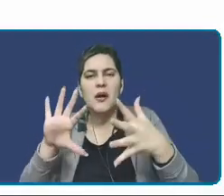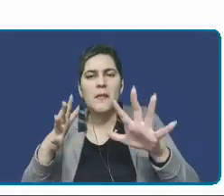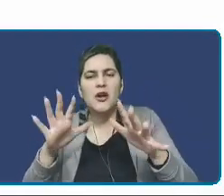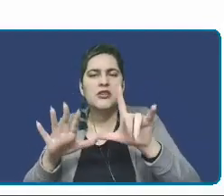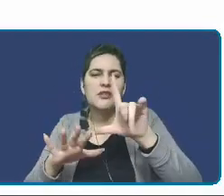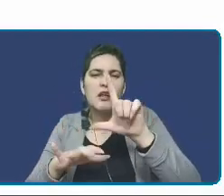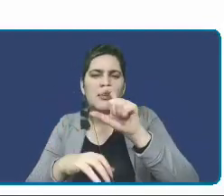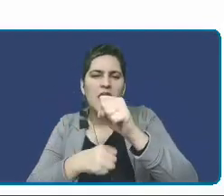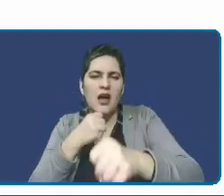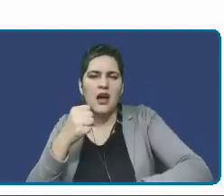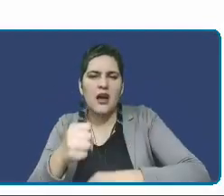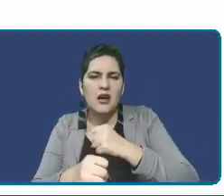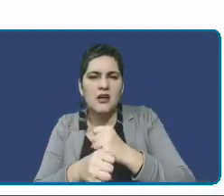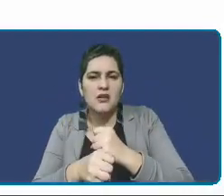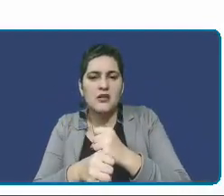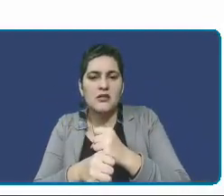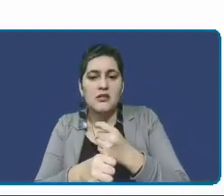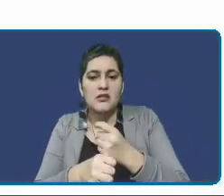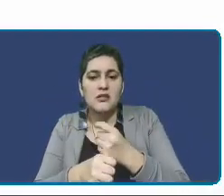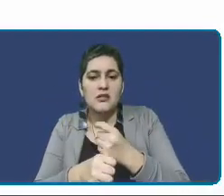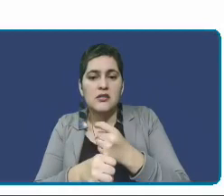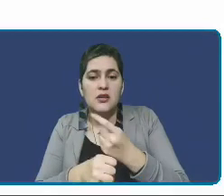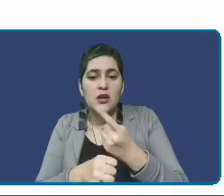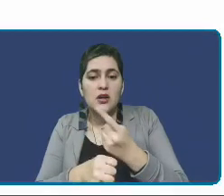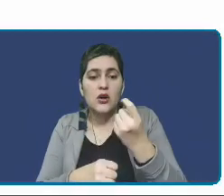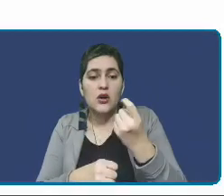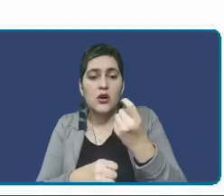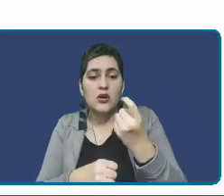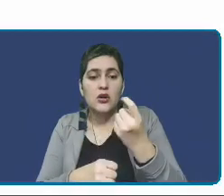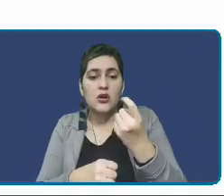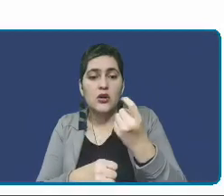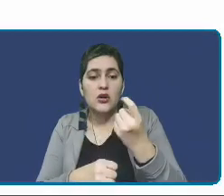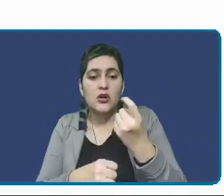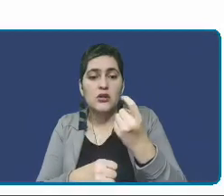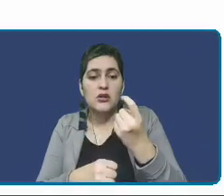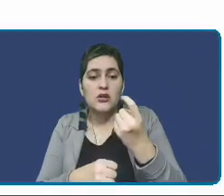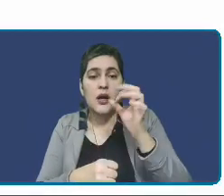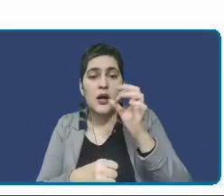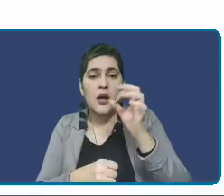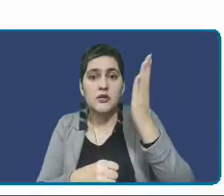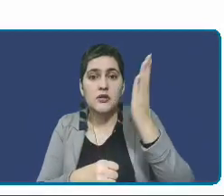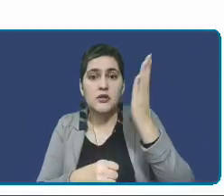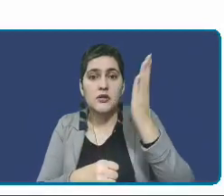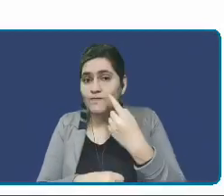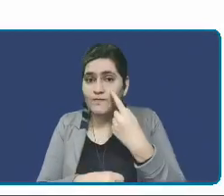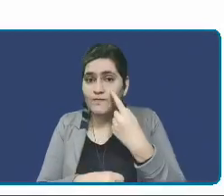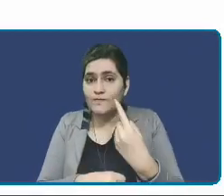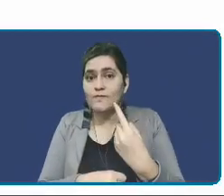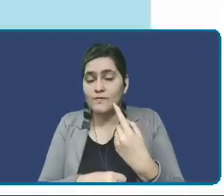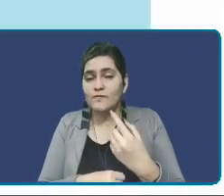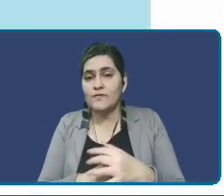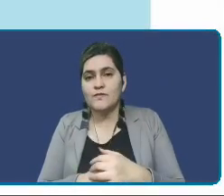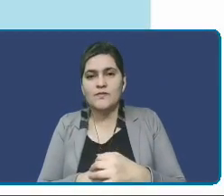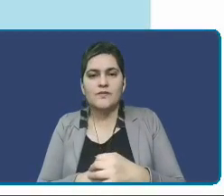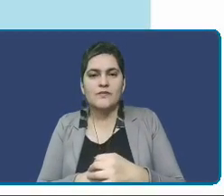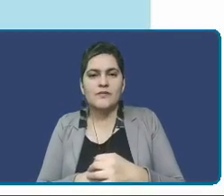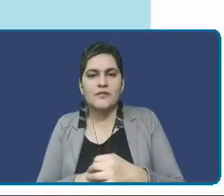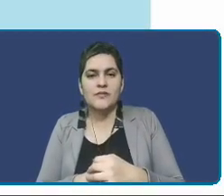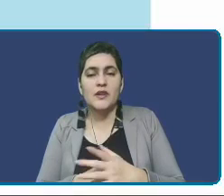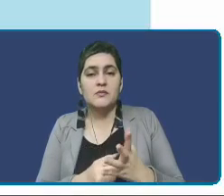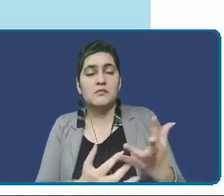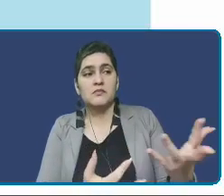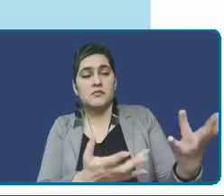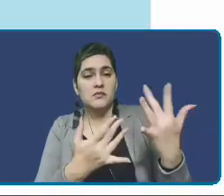un 11% mujeres, que es la realidad de lo que estamos viendo, lo que uno está viendo en consulta, en